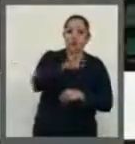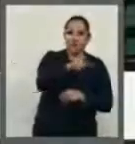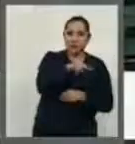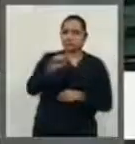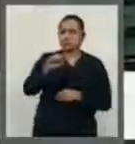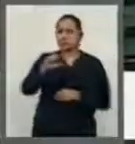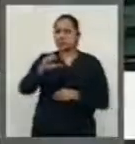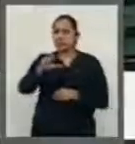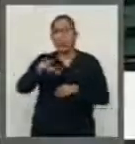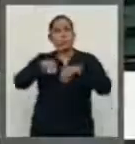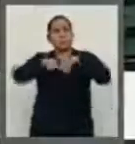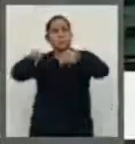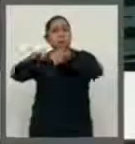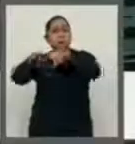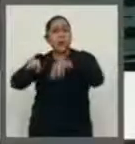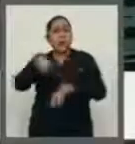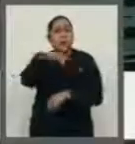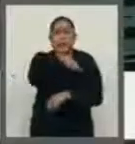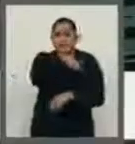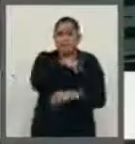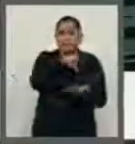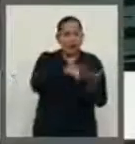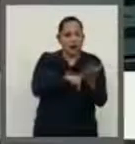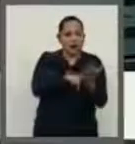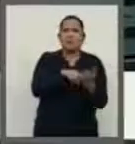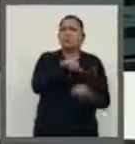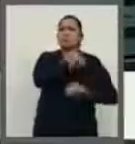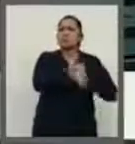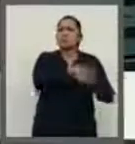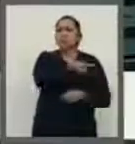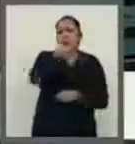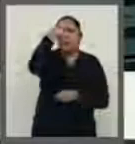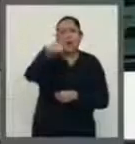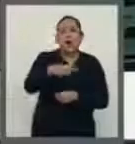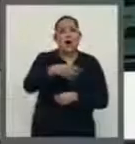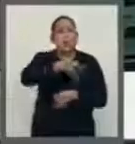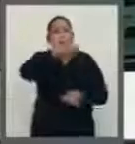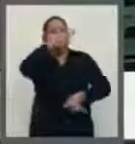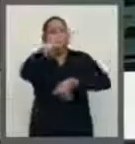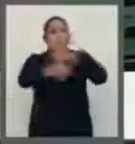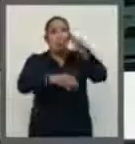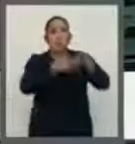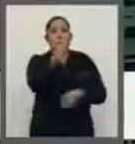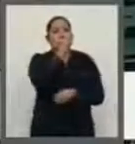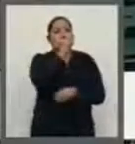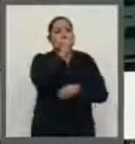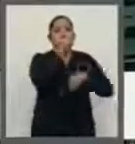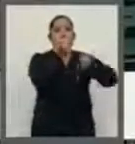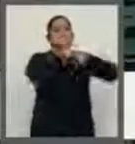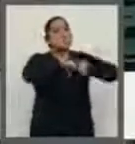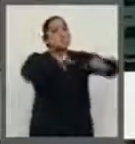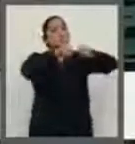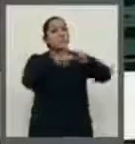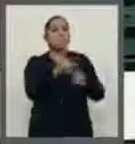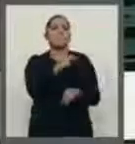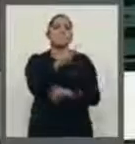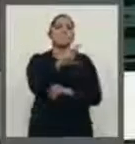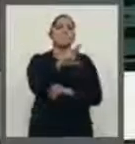de entidades autónomas, propaganda en la que se aplique recurso público,